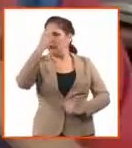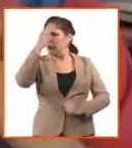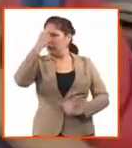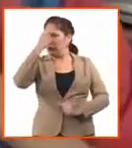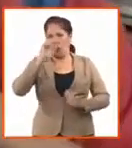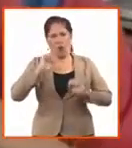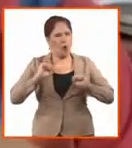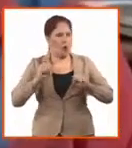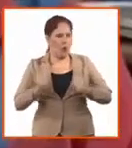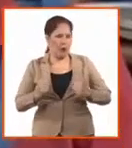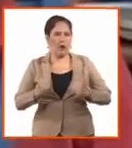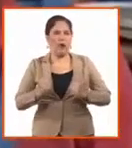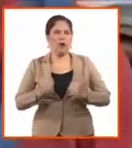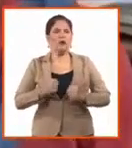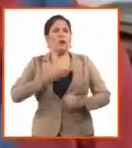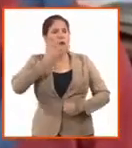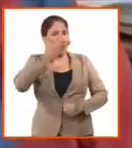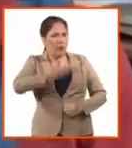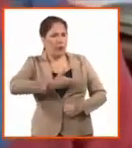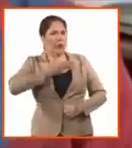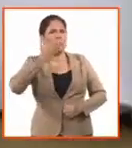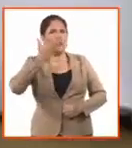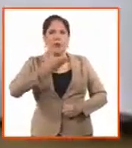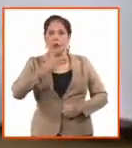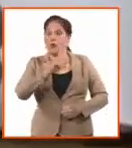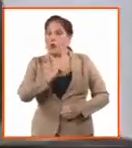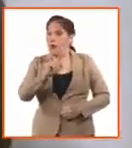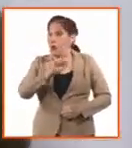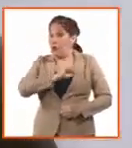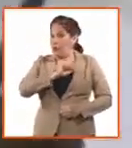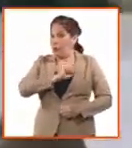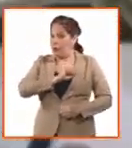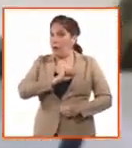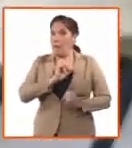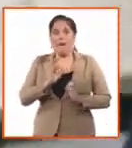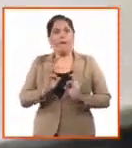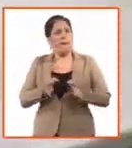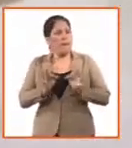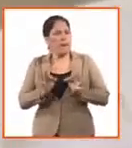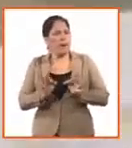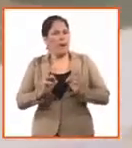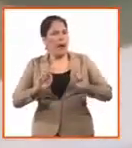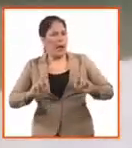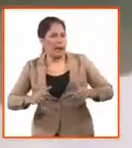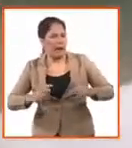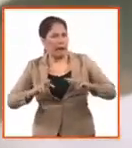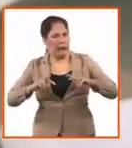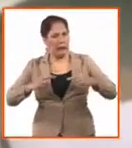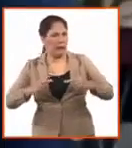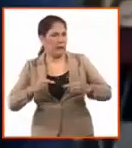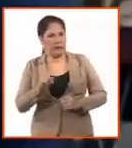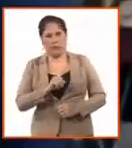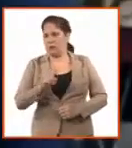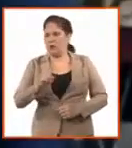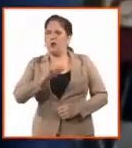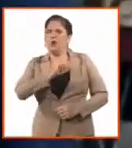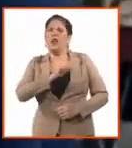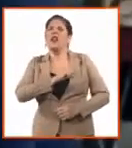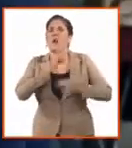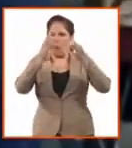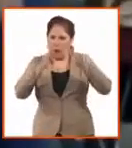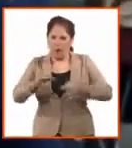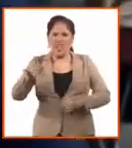luego en su discurso no queremos que sea un estudio queremos que sean